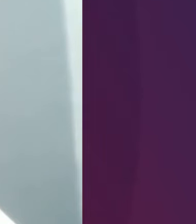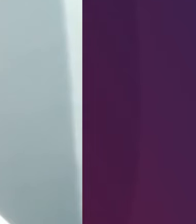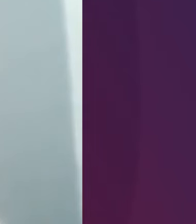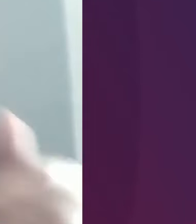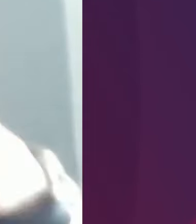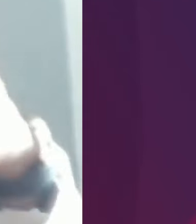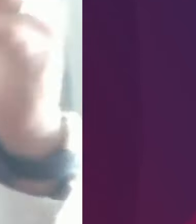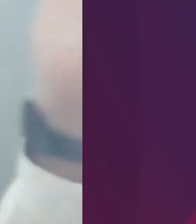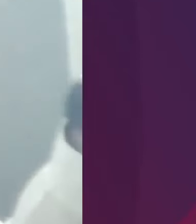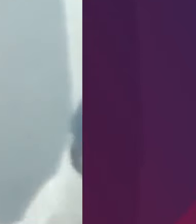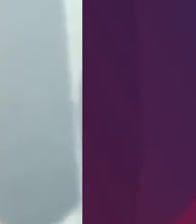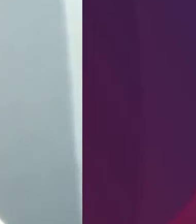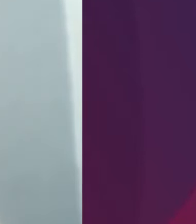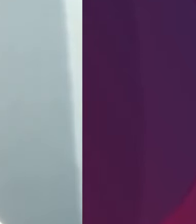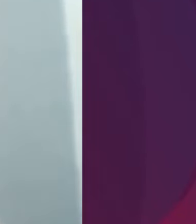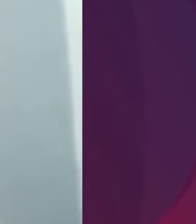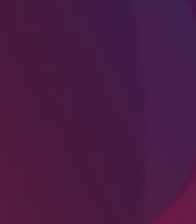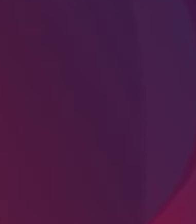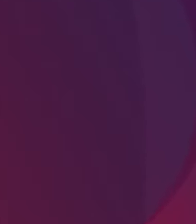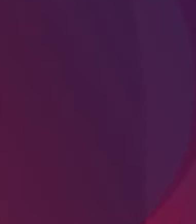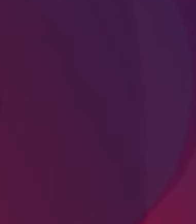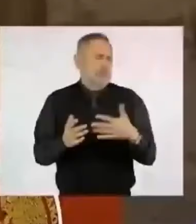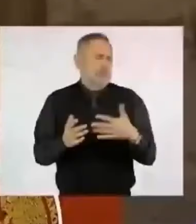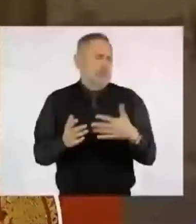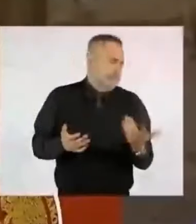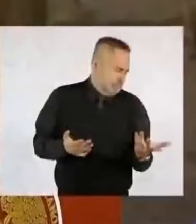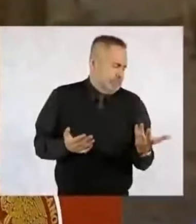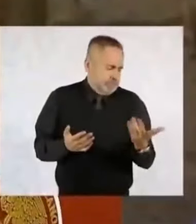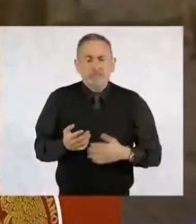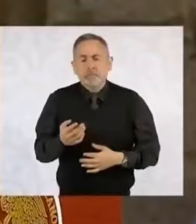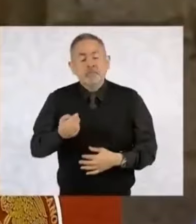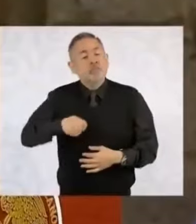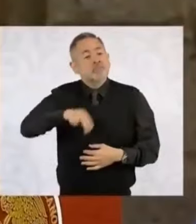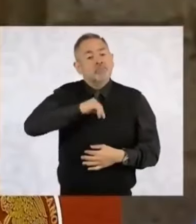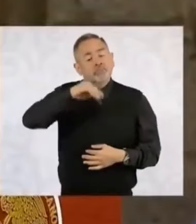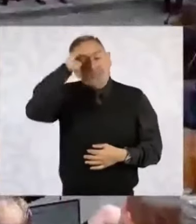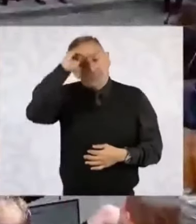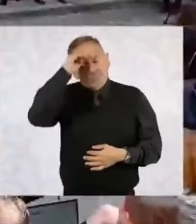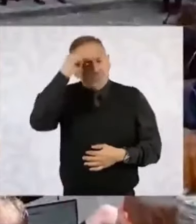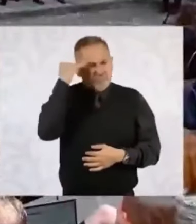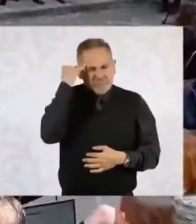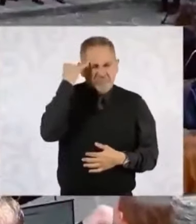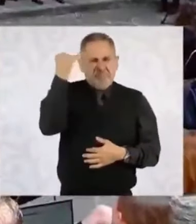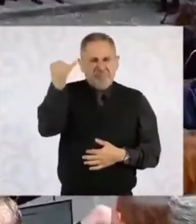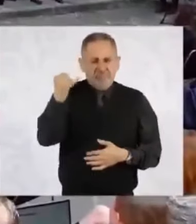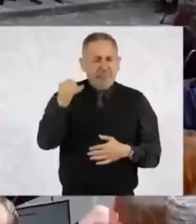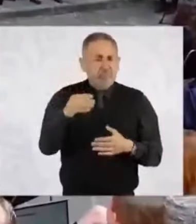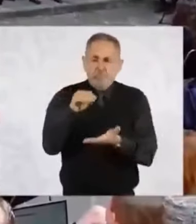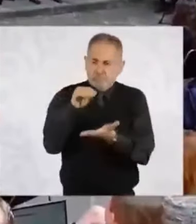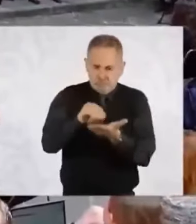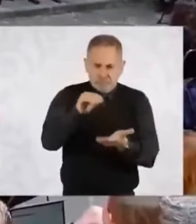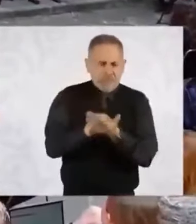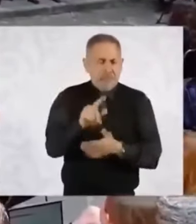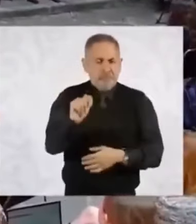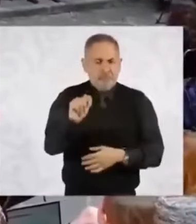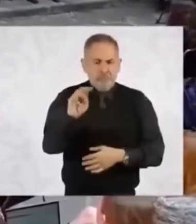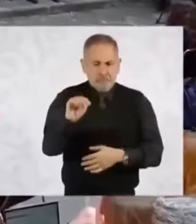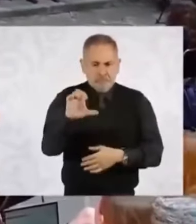pretende crear un mundo irreal, miren. Cuando por Tenemos la fin pudieron idea de entrar. mantener el